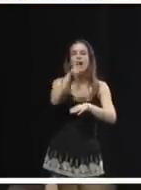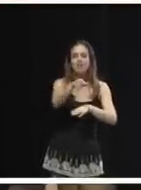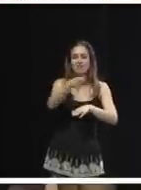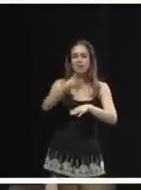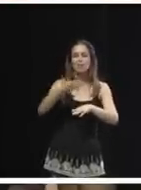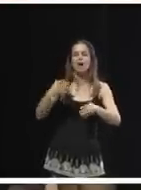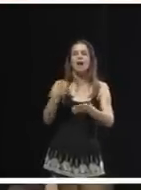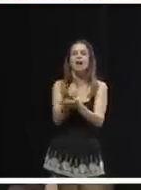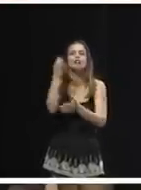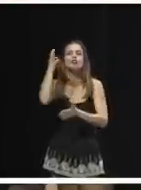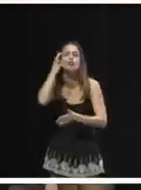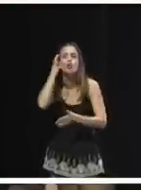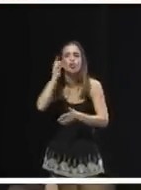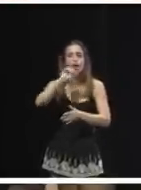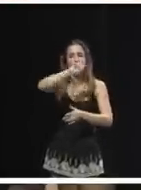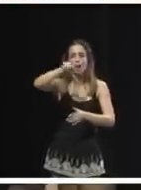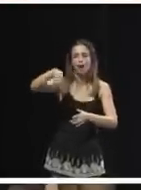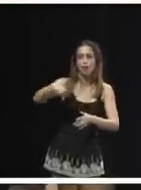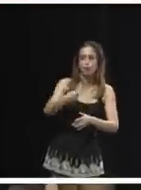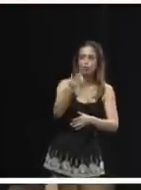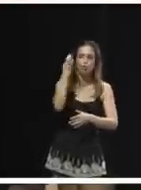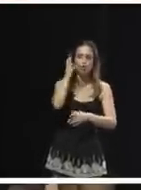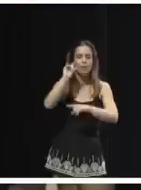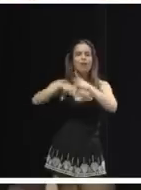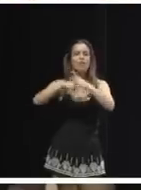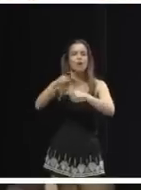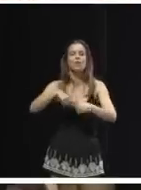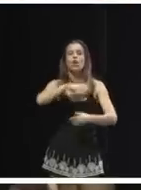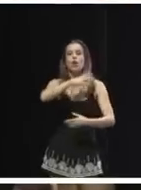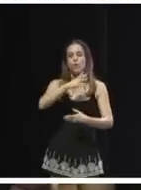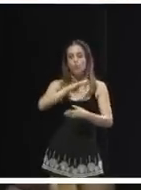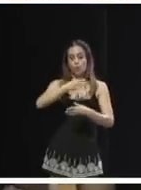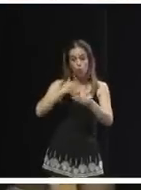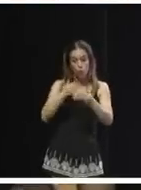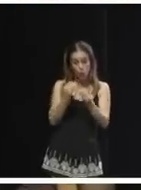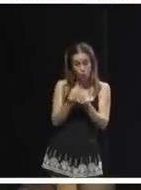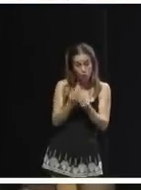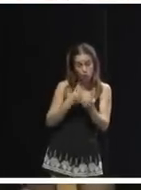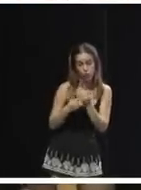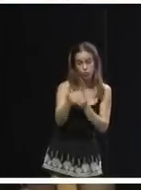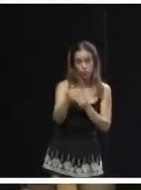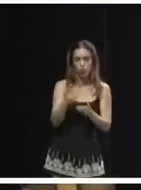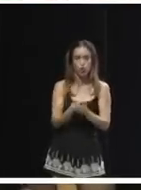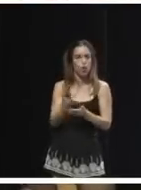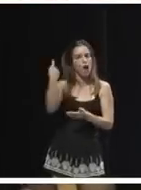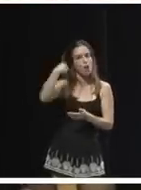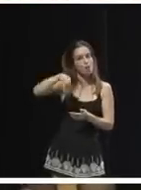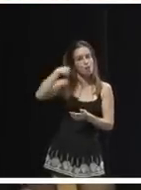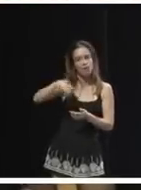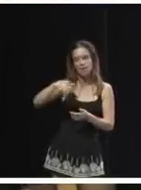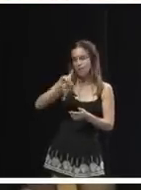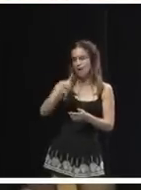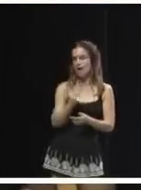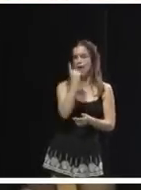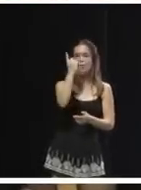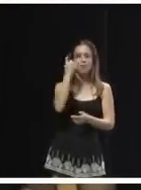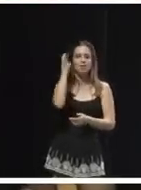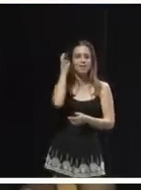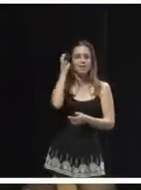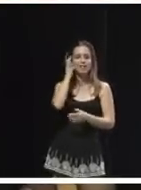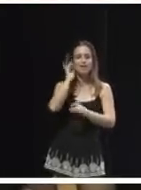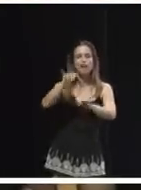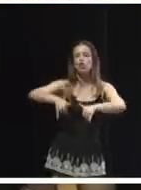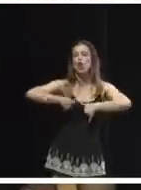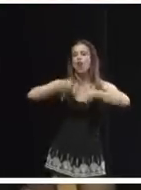todas, para vosotras, para vuestra familia, un país con futuro y un país con la primera presidenta, con Yolanda Díaz.